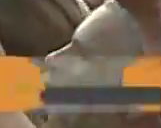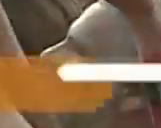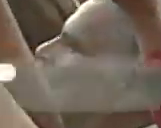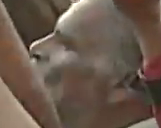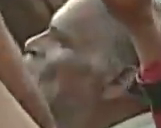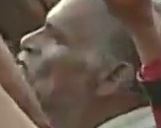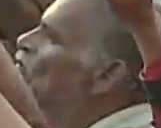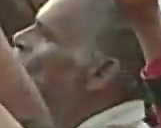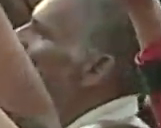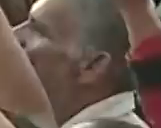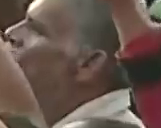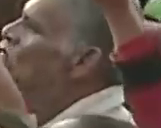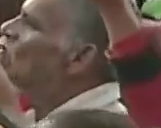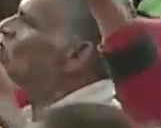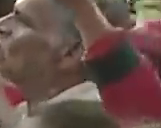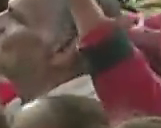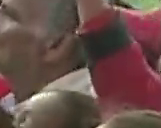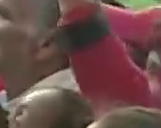Miren qué hermoso ese mar.